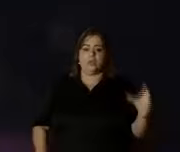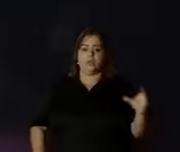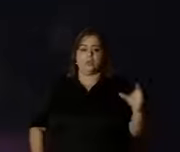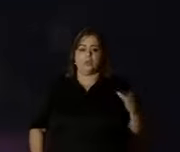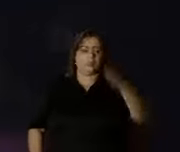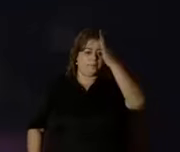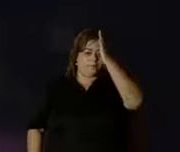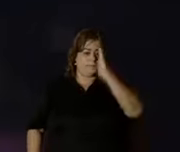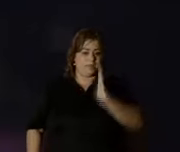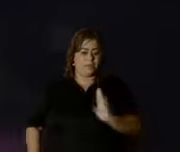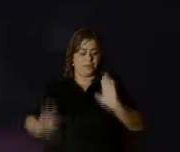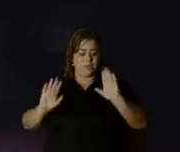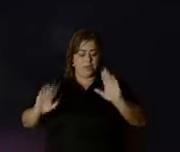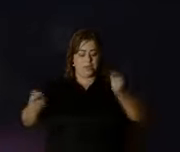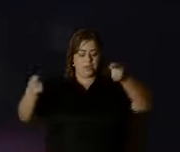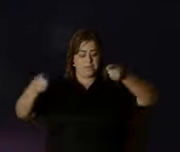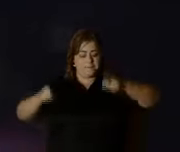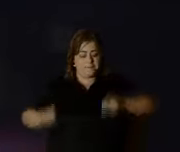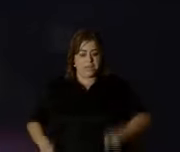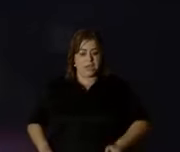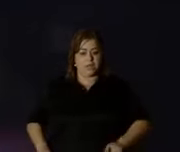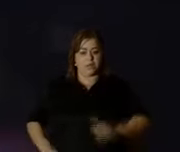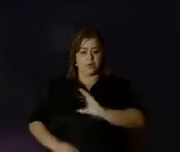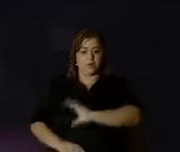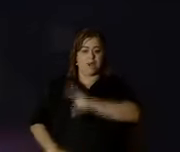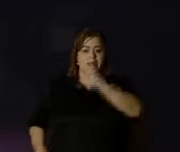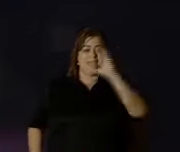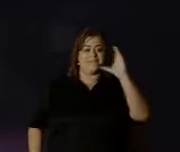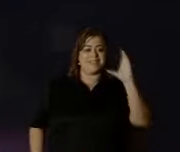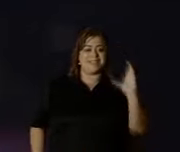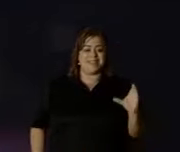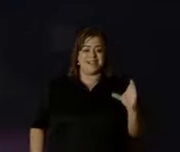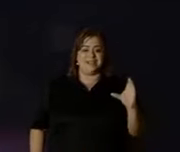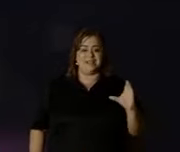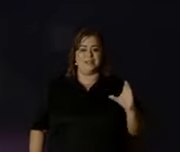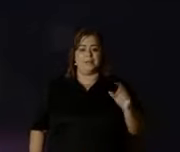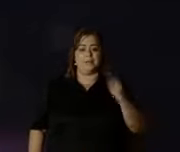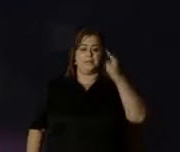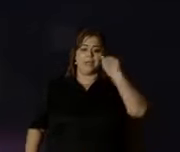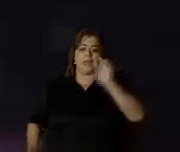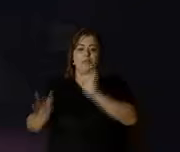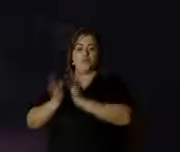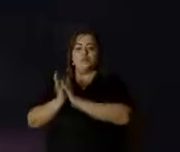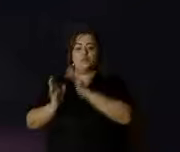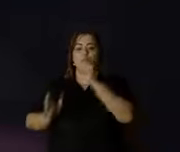vive el milagro de la Navidad, que se llama Jesús, para su gloria dice así.